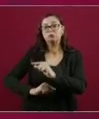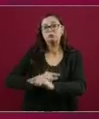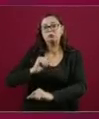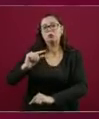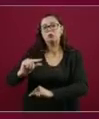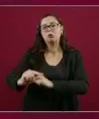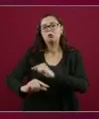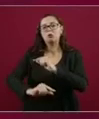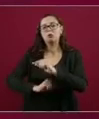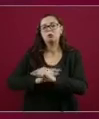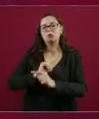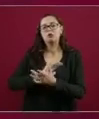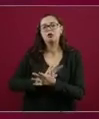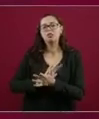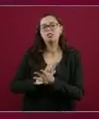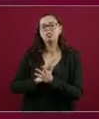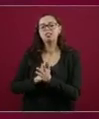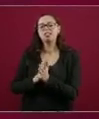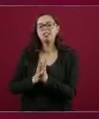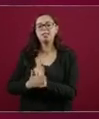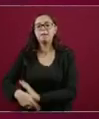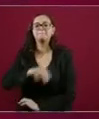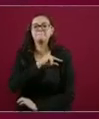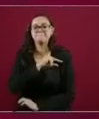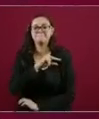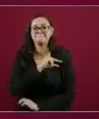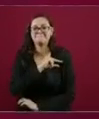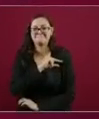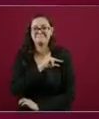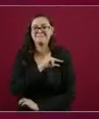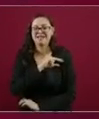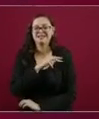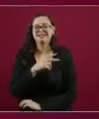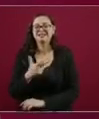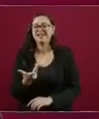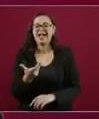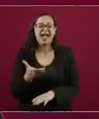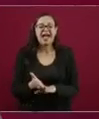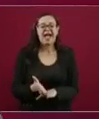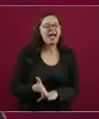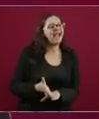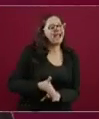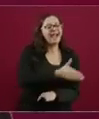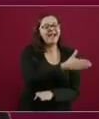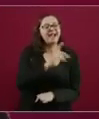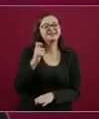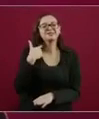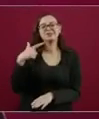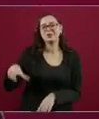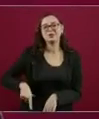o así pasaba este se subrogaba